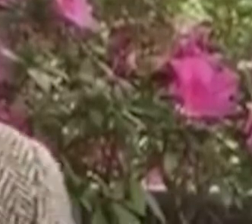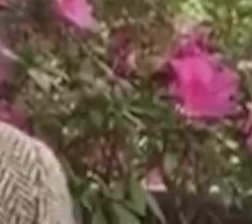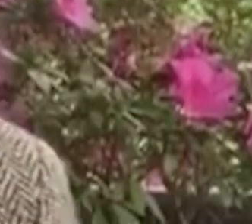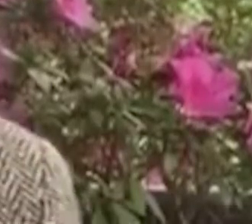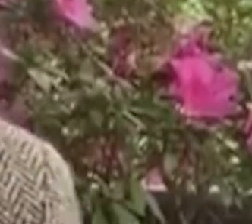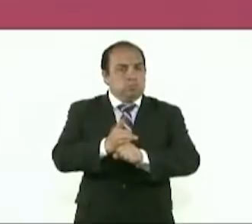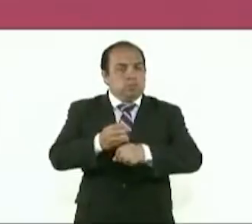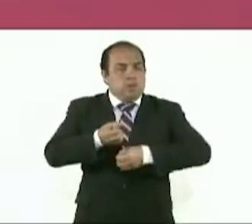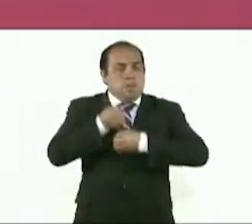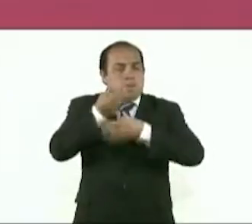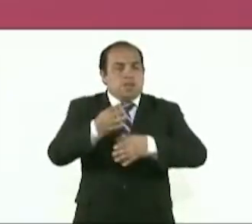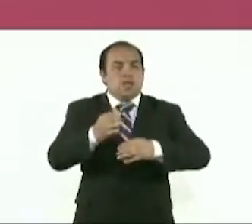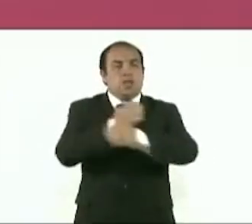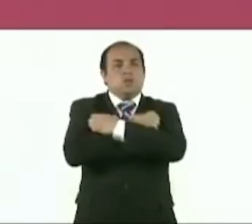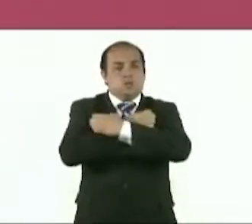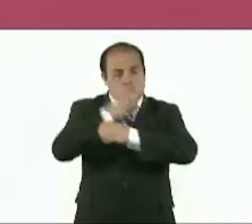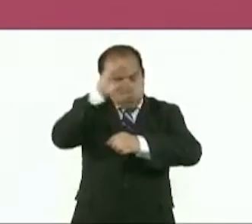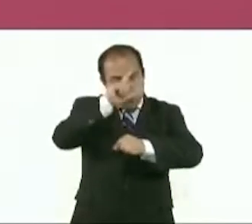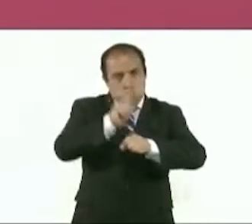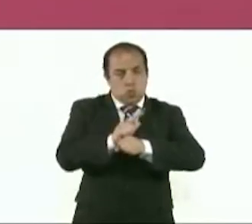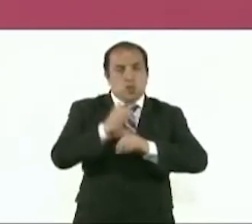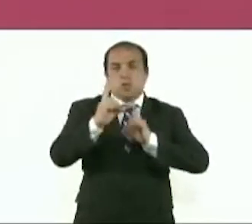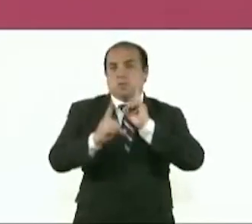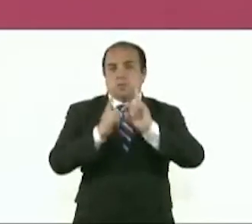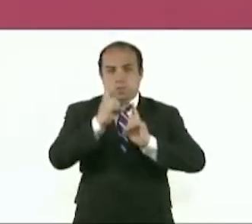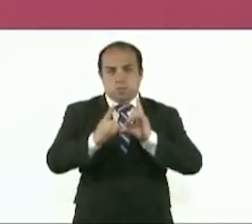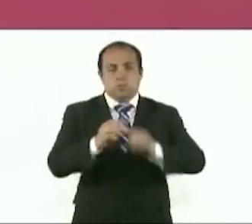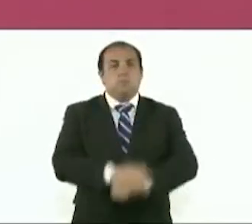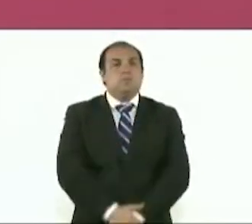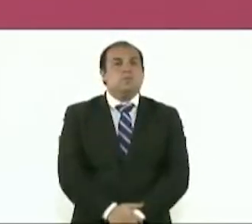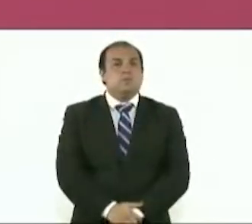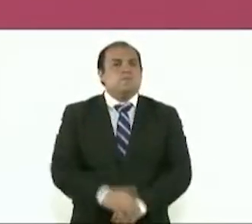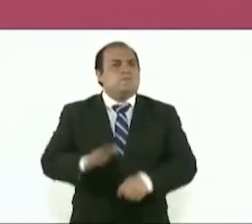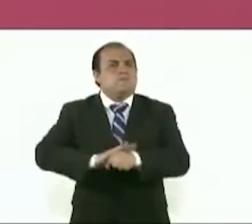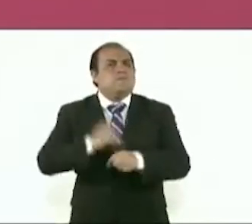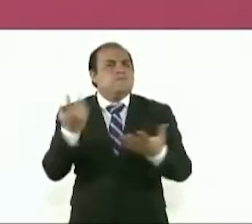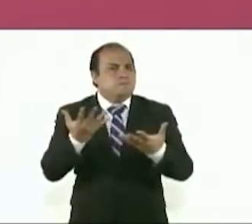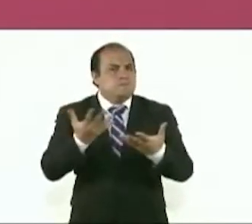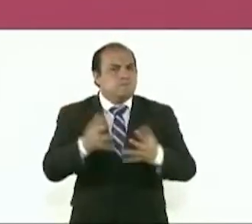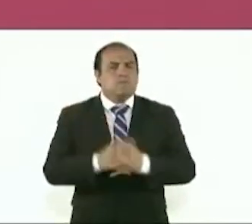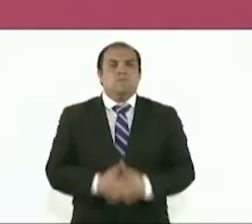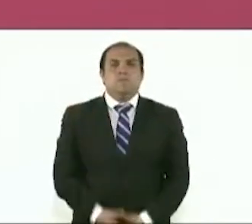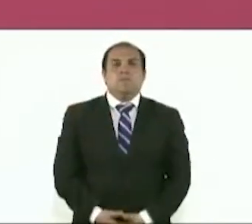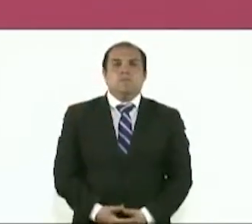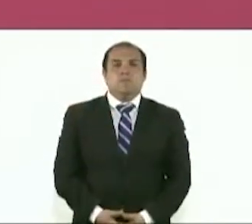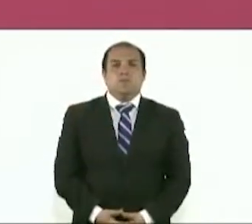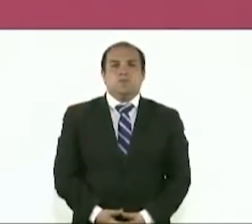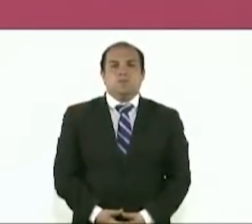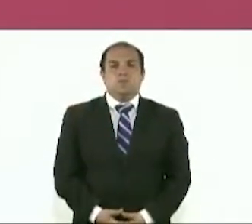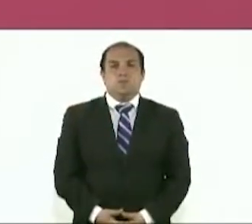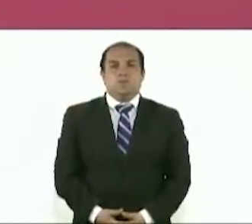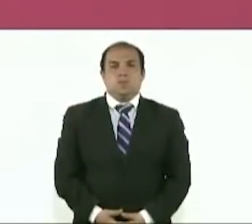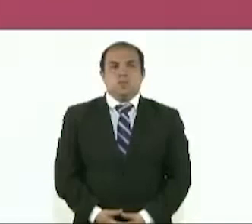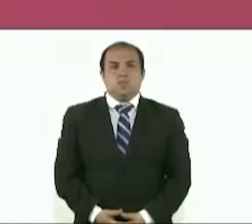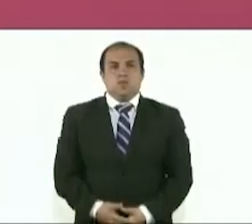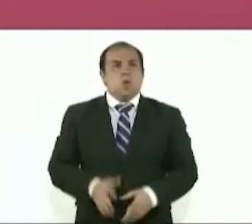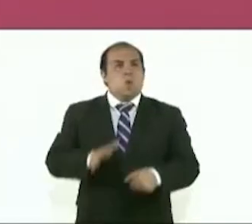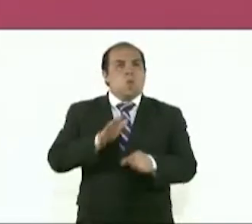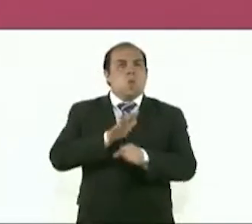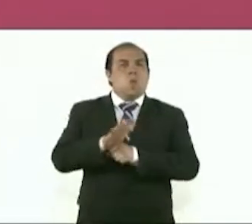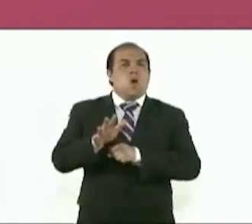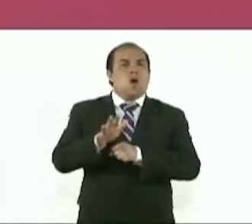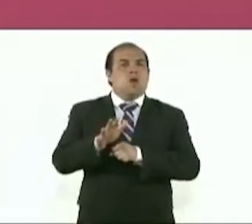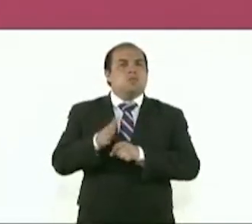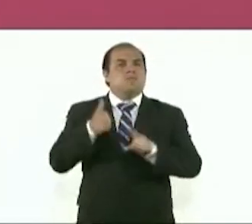gastos superfluos. Al ser consultada sobre la propuesta de austeridad que la Presidencia de la República hizo a la autoridad